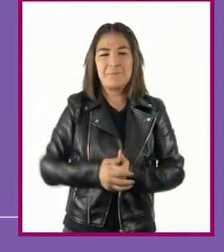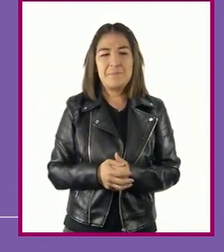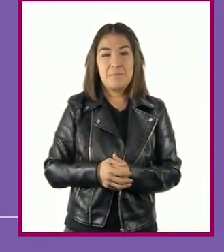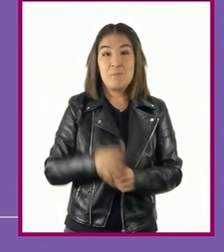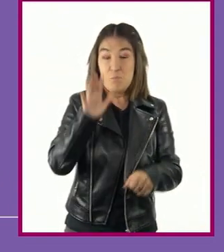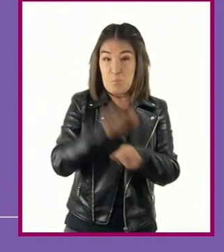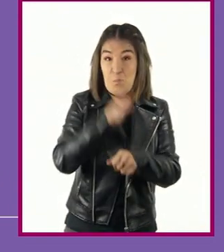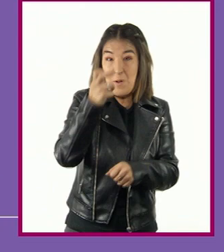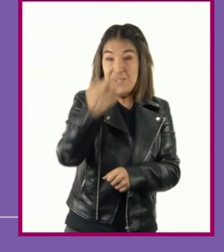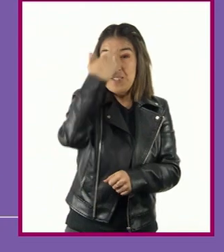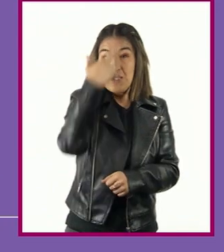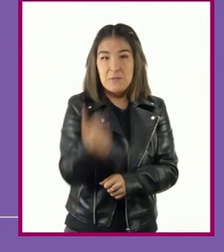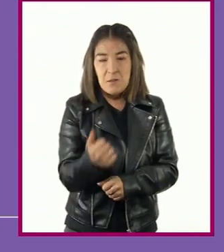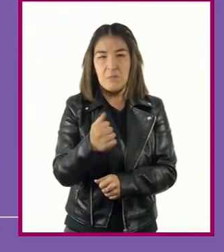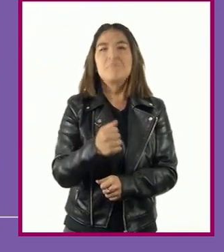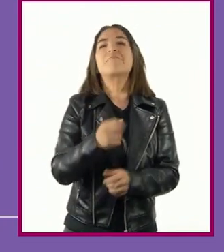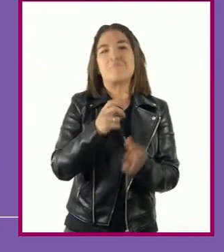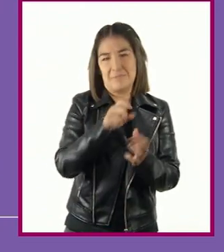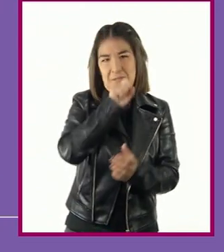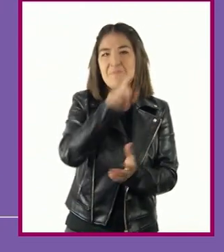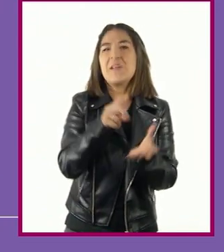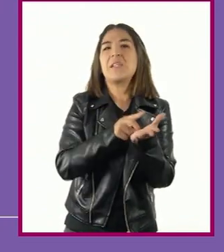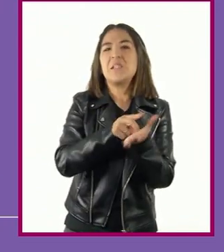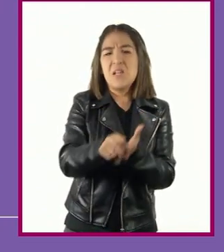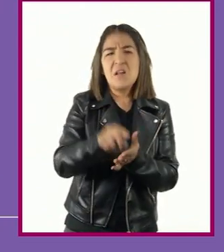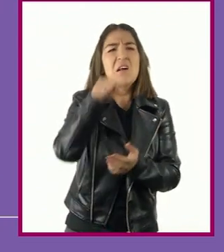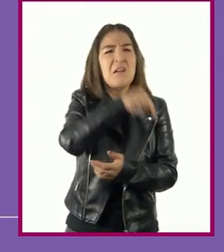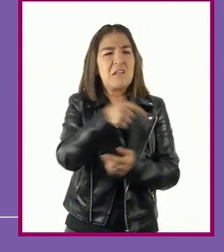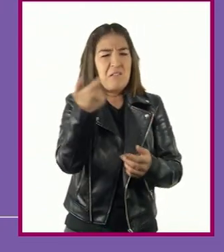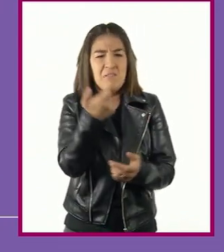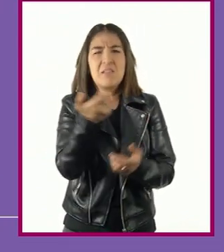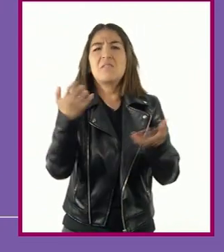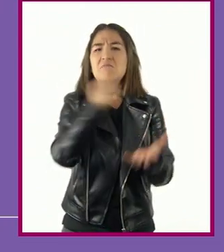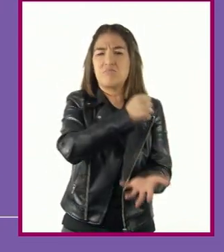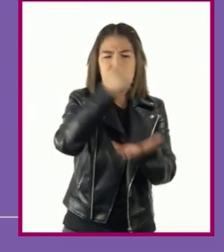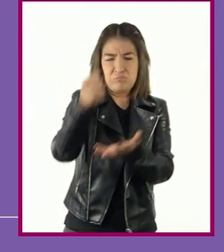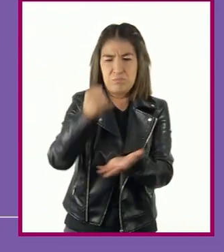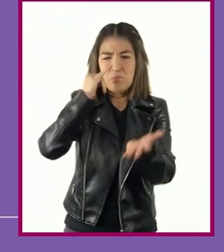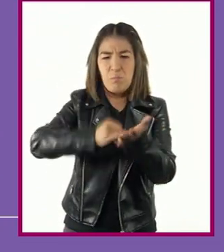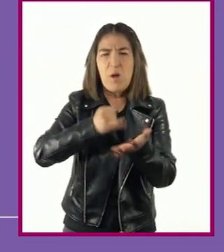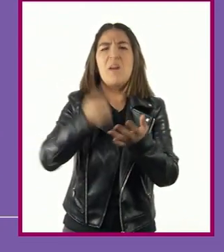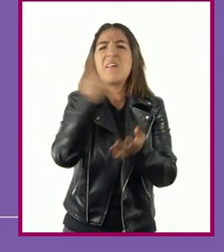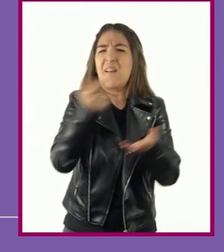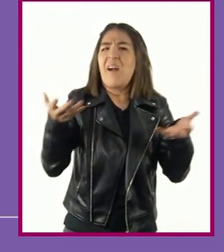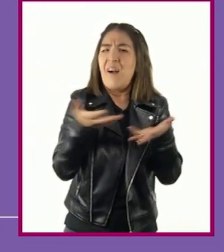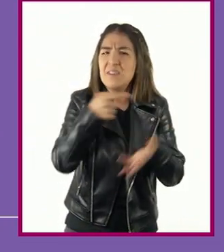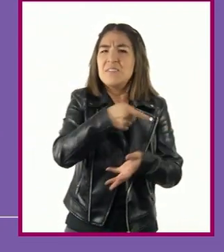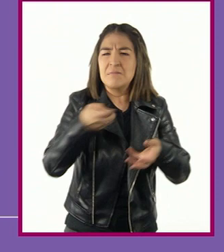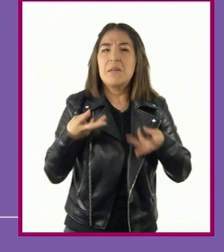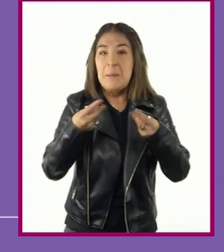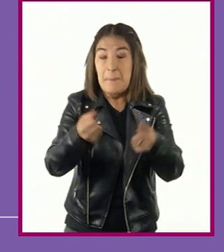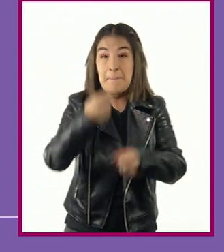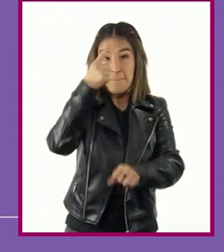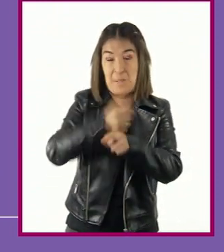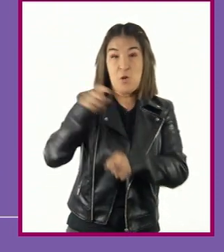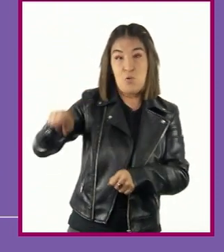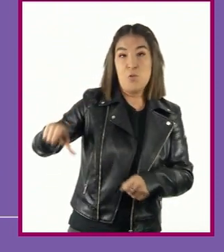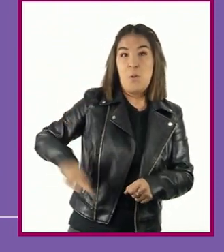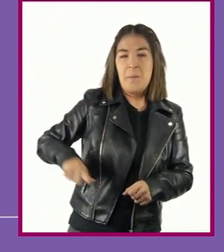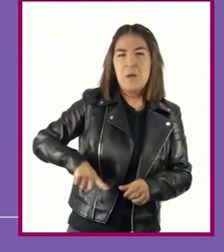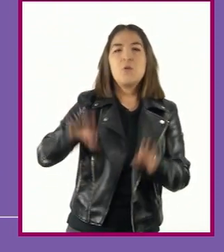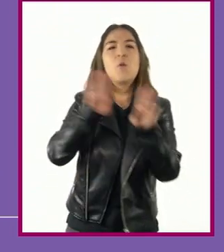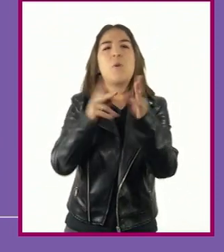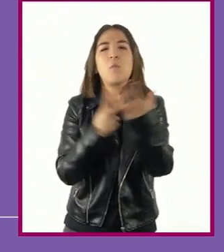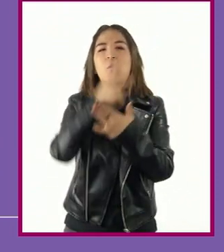Por lo tanto, es nuestro derecho saber qué se hace con estos recursos. En primer lugar, nuestros gobernantes presentan un proyecto al